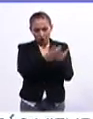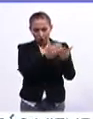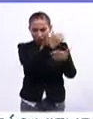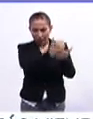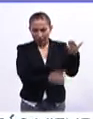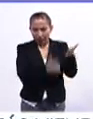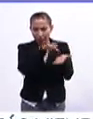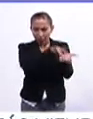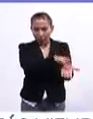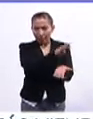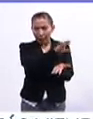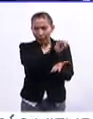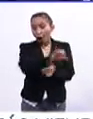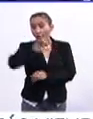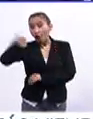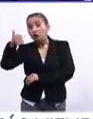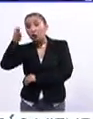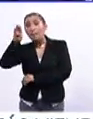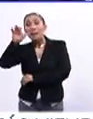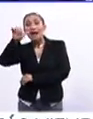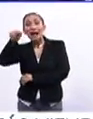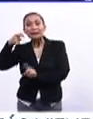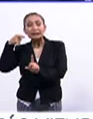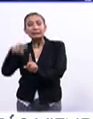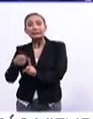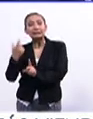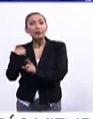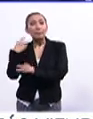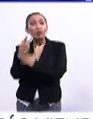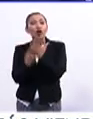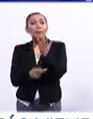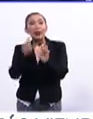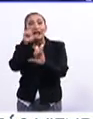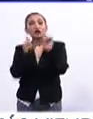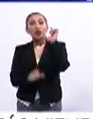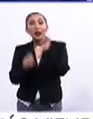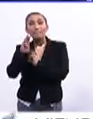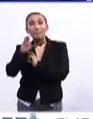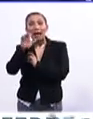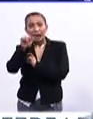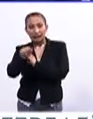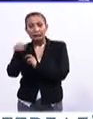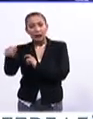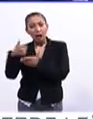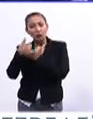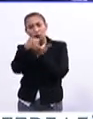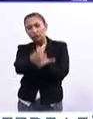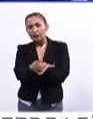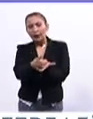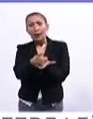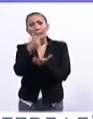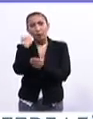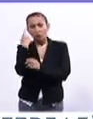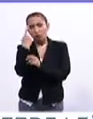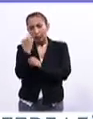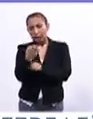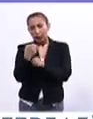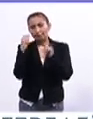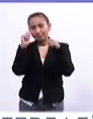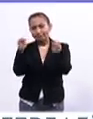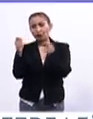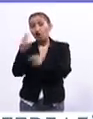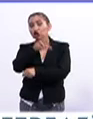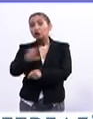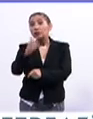programa de movilidad, un programa de becas que está enmarcado en el Programa Nacional de Becas, que nos permite, este año pudimos becar a